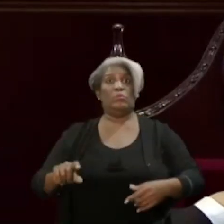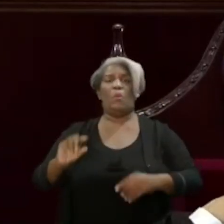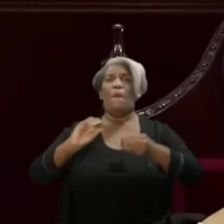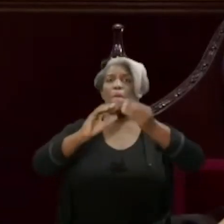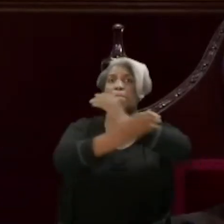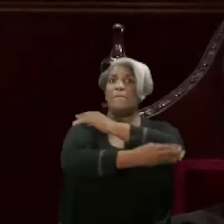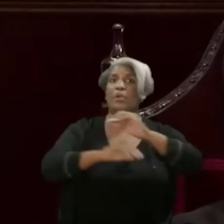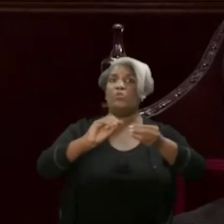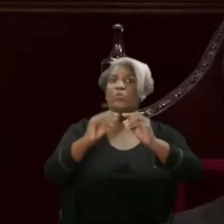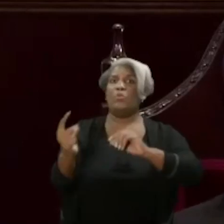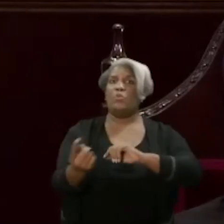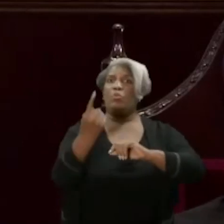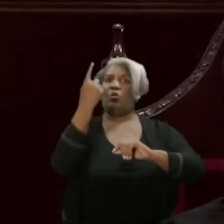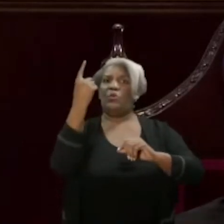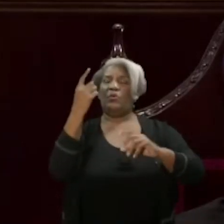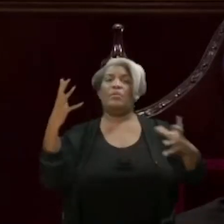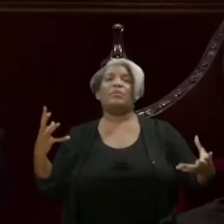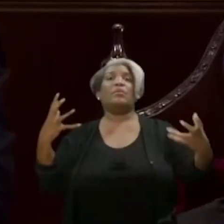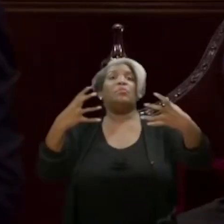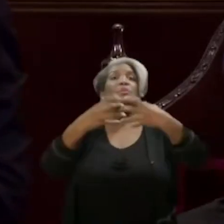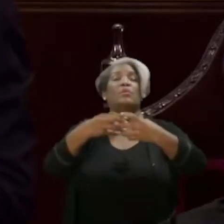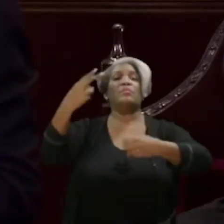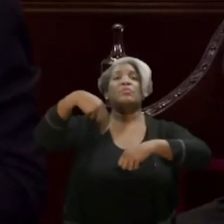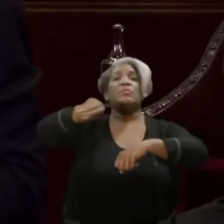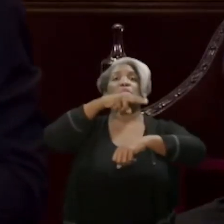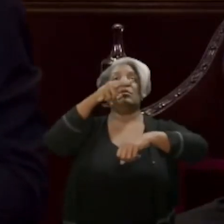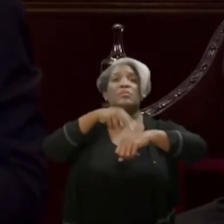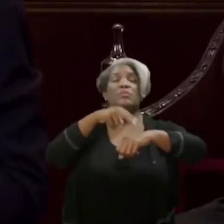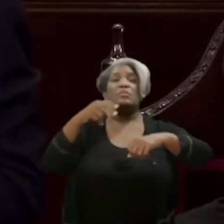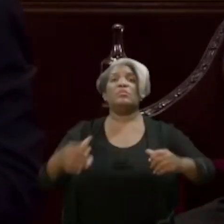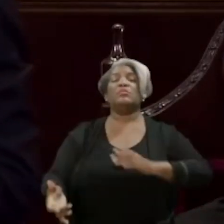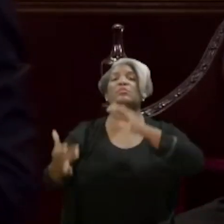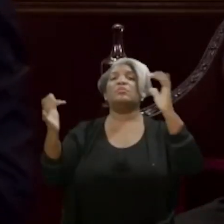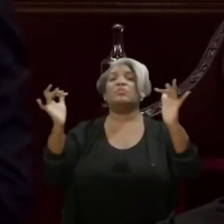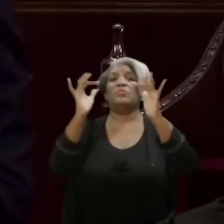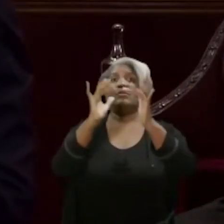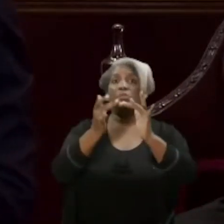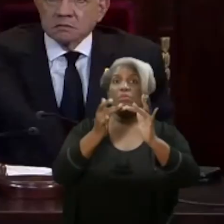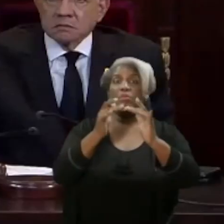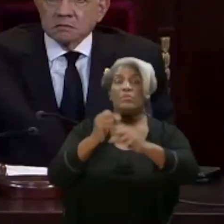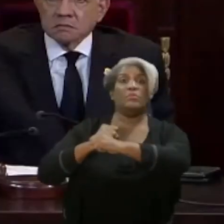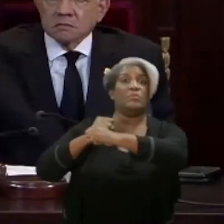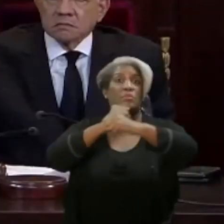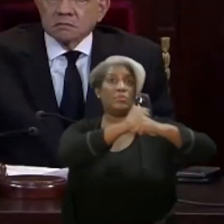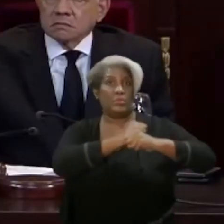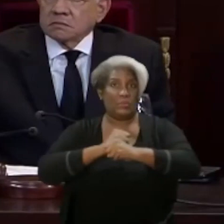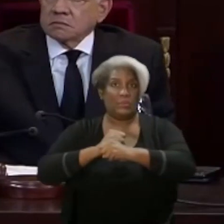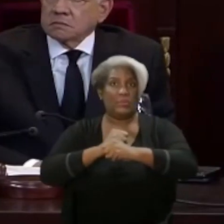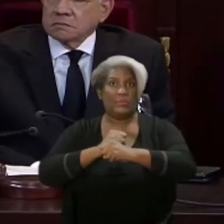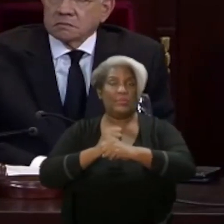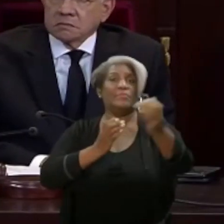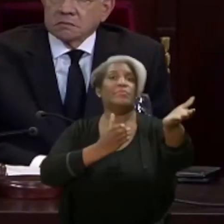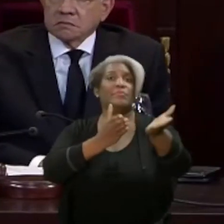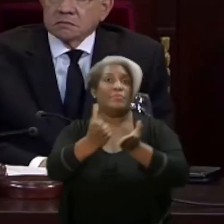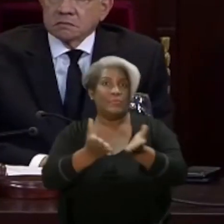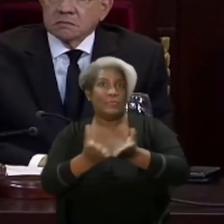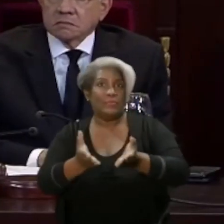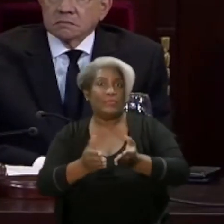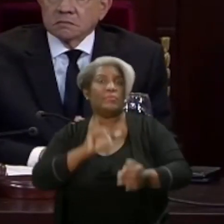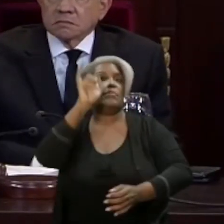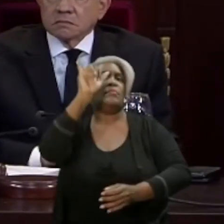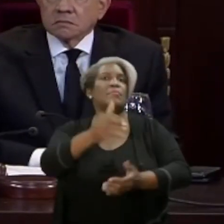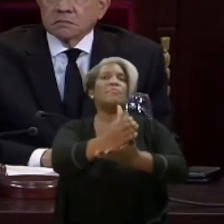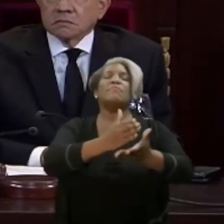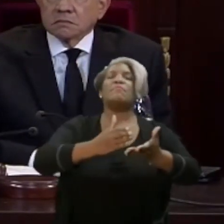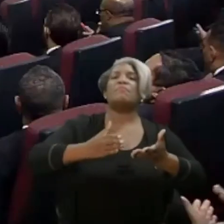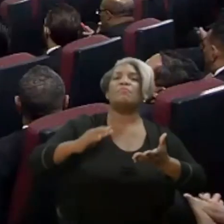cibernéticos, según el National Cyber Security Index del e-Governance de la Academia de Estonia. En este apartado de modernización